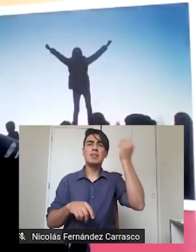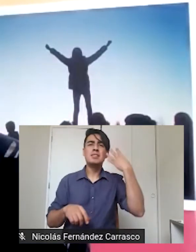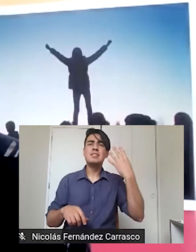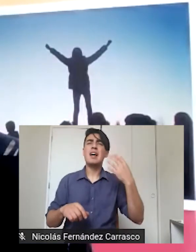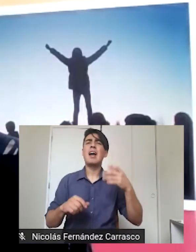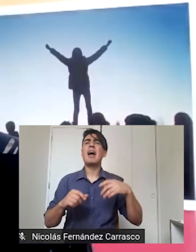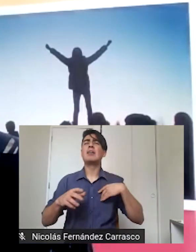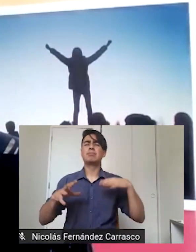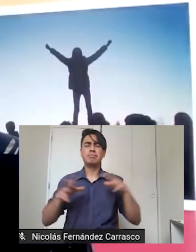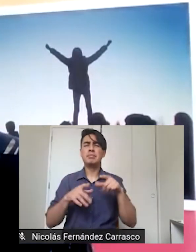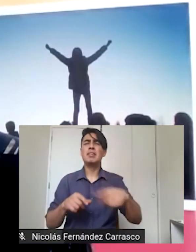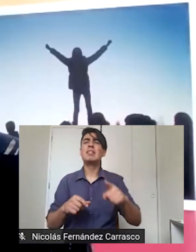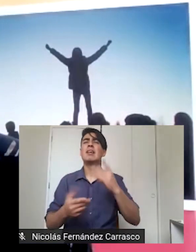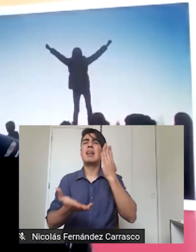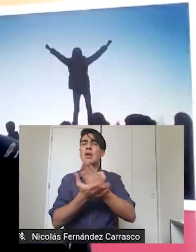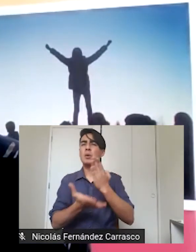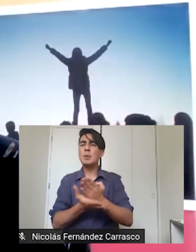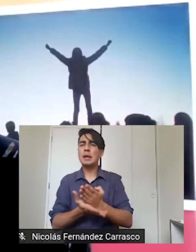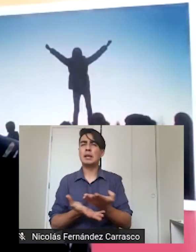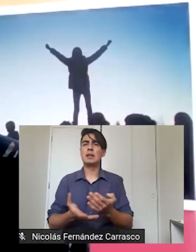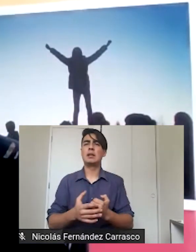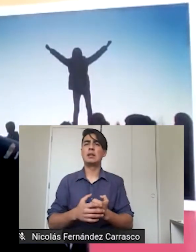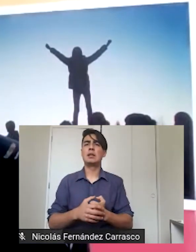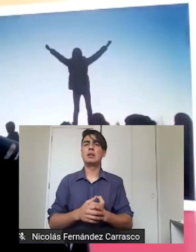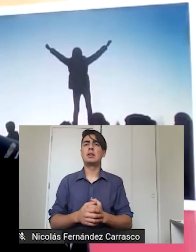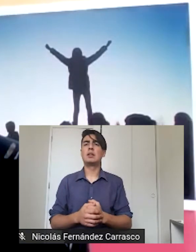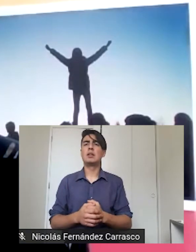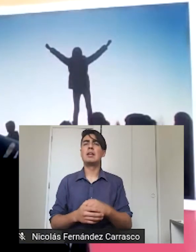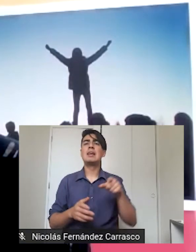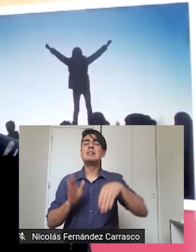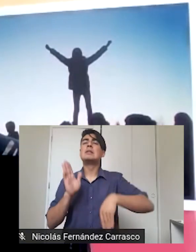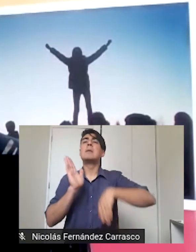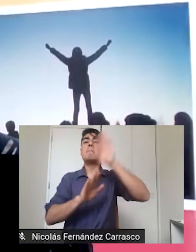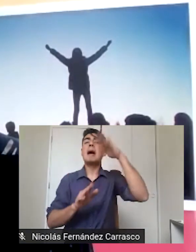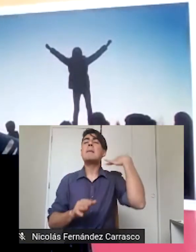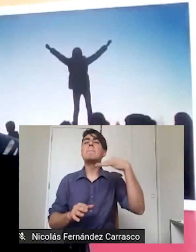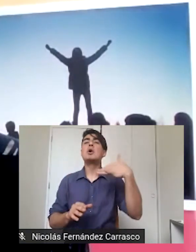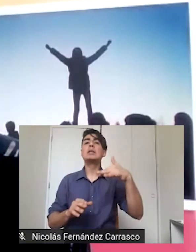habilidades democráticas y estos valores, ¿cierto?